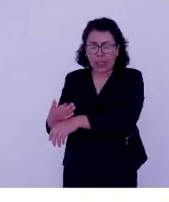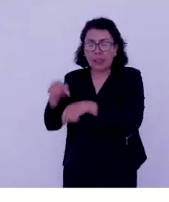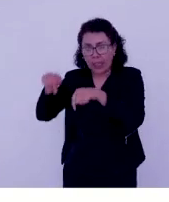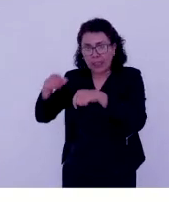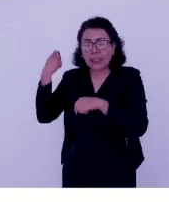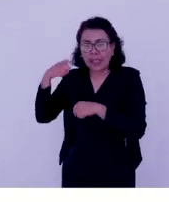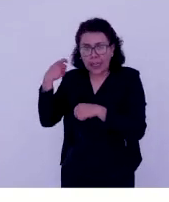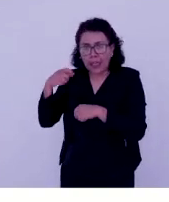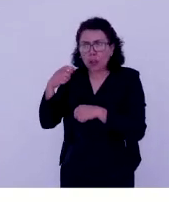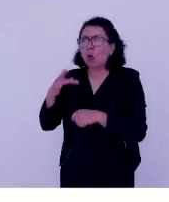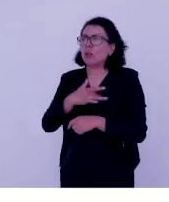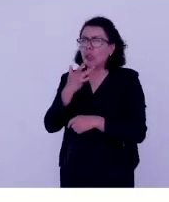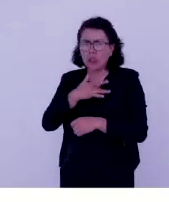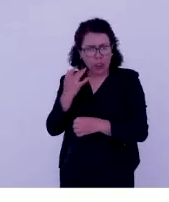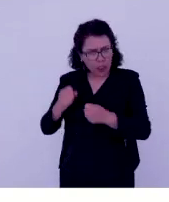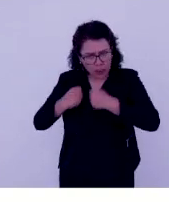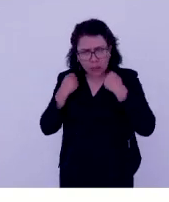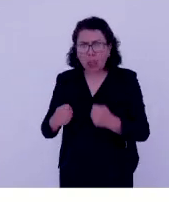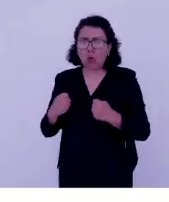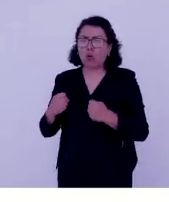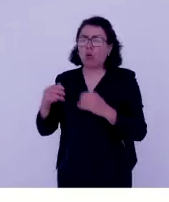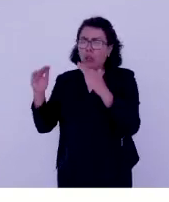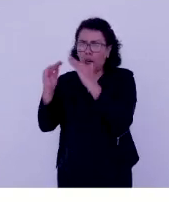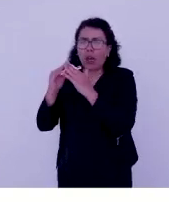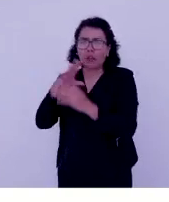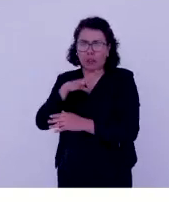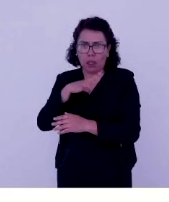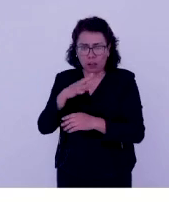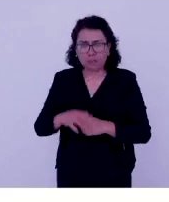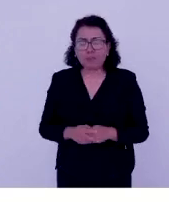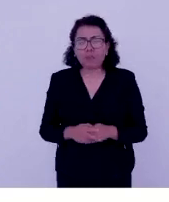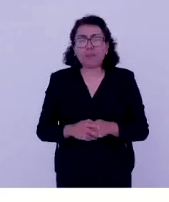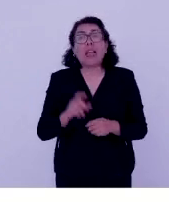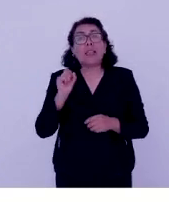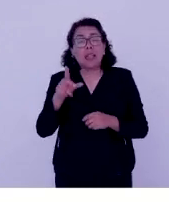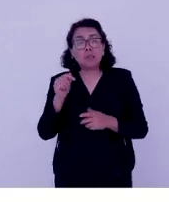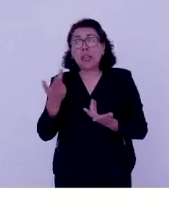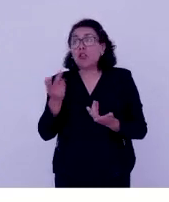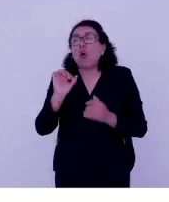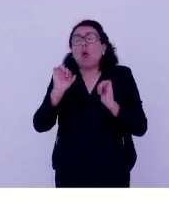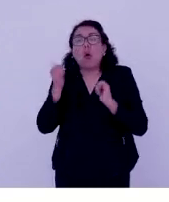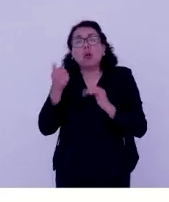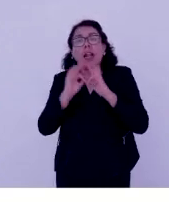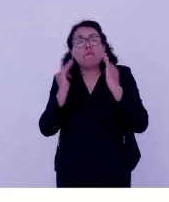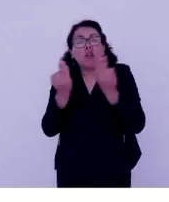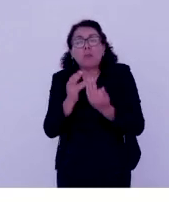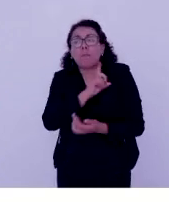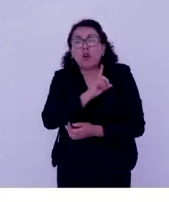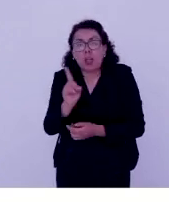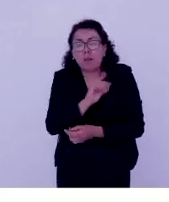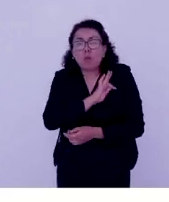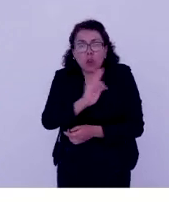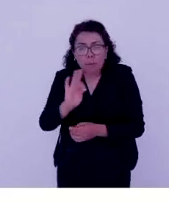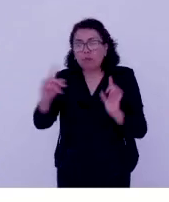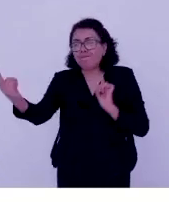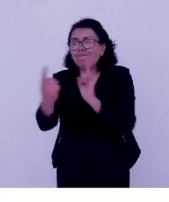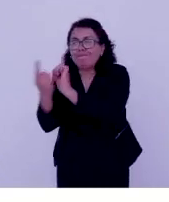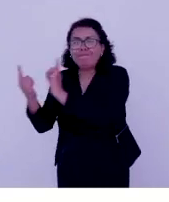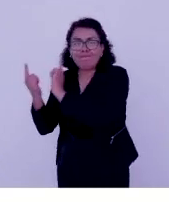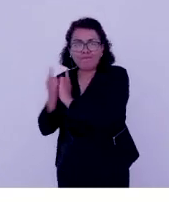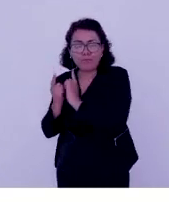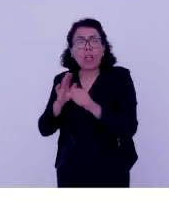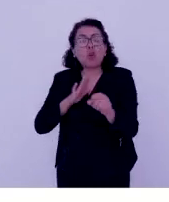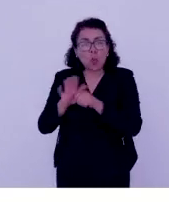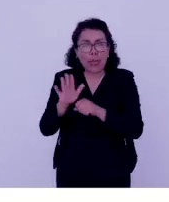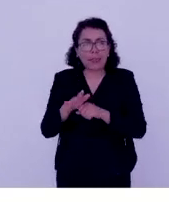tengan certeza patrimonial otra actividad que nos acerca la ciudadanía y logramos que nos conozca fue la participación